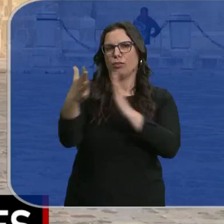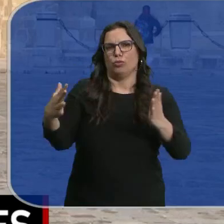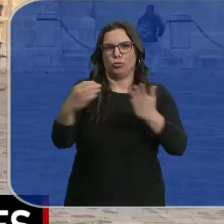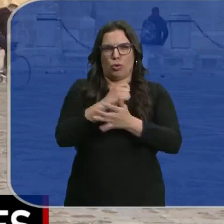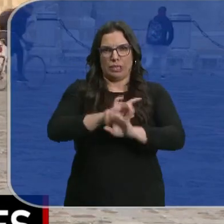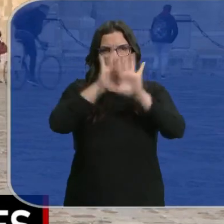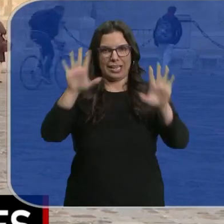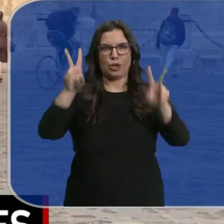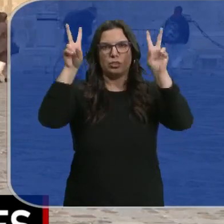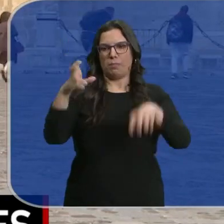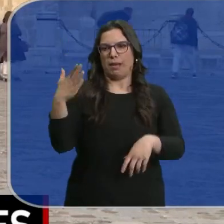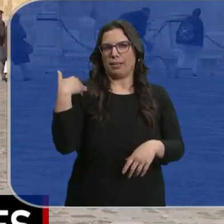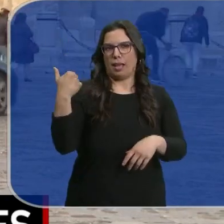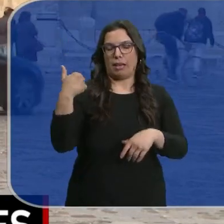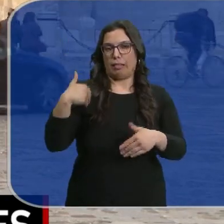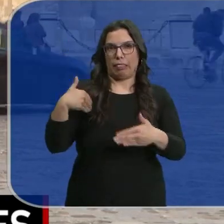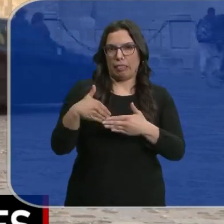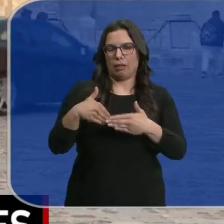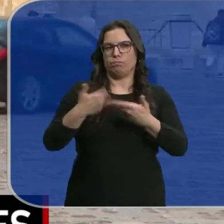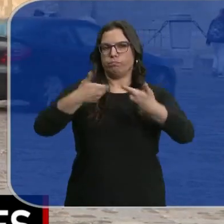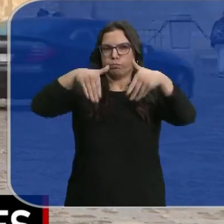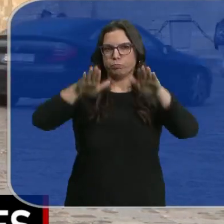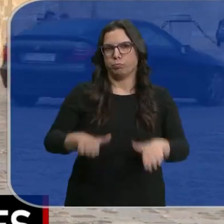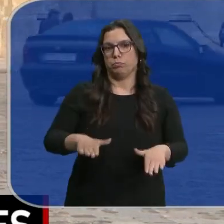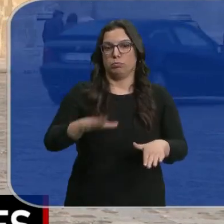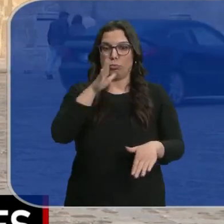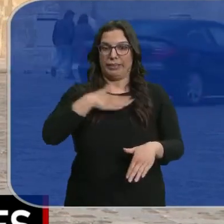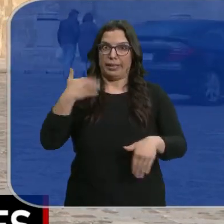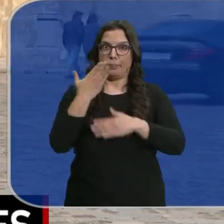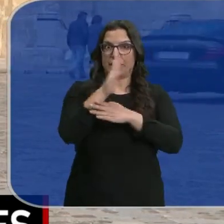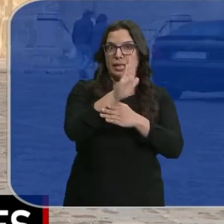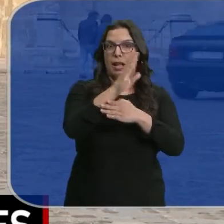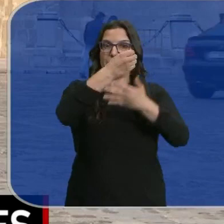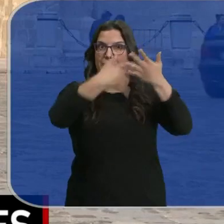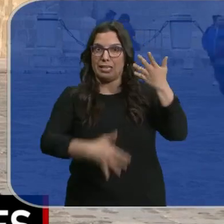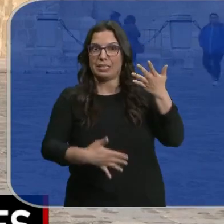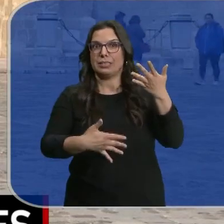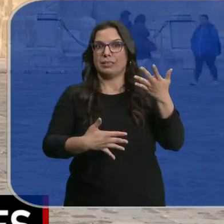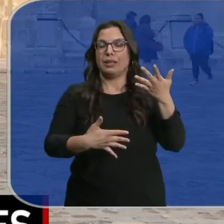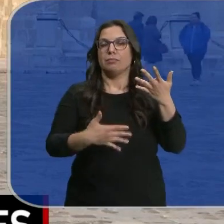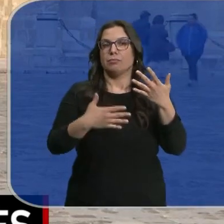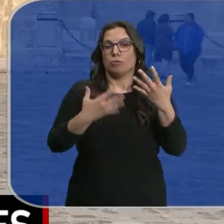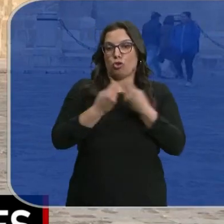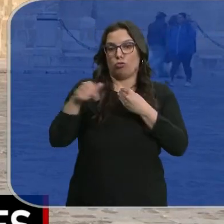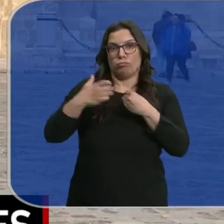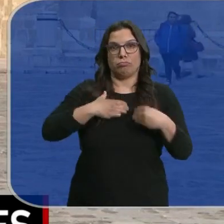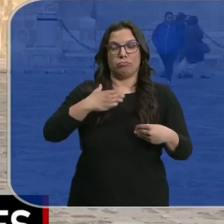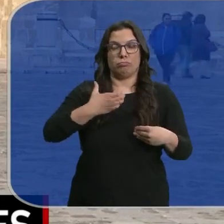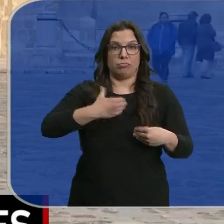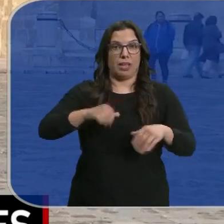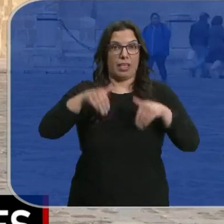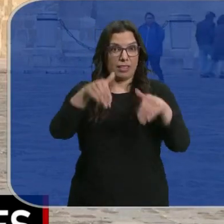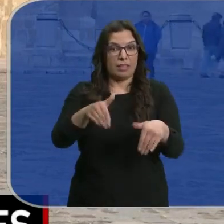oportunas sobre esa suspensión a última hora de la presentación de la lista de nombres que acompañarían a Margarita Torres en su